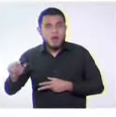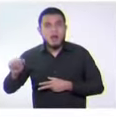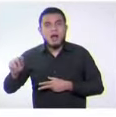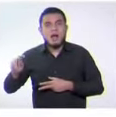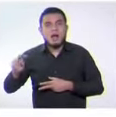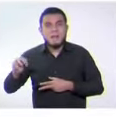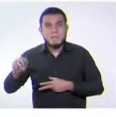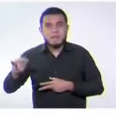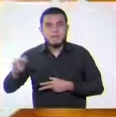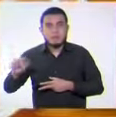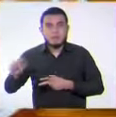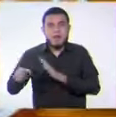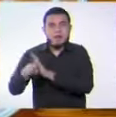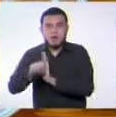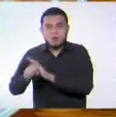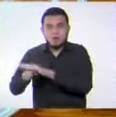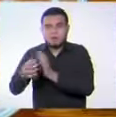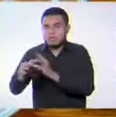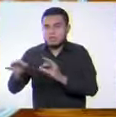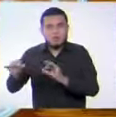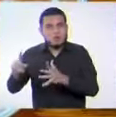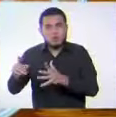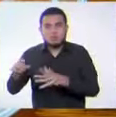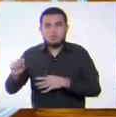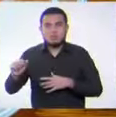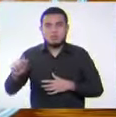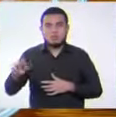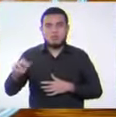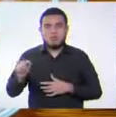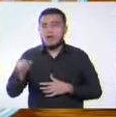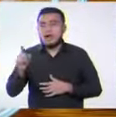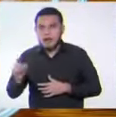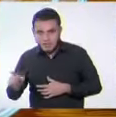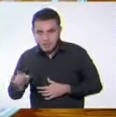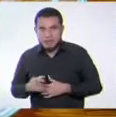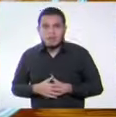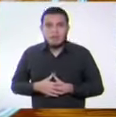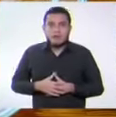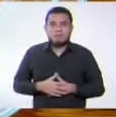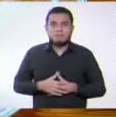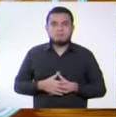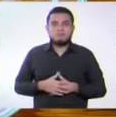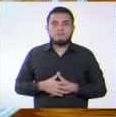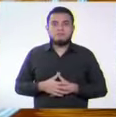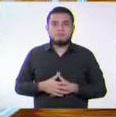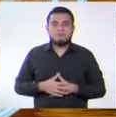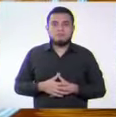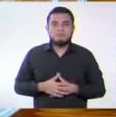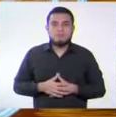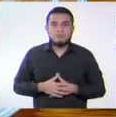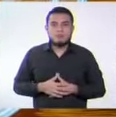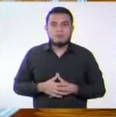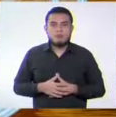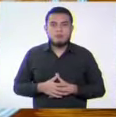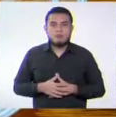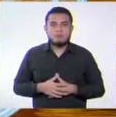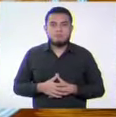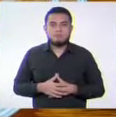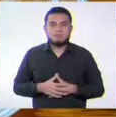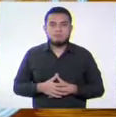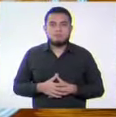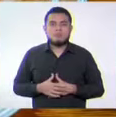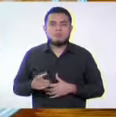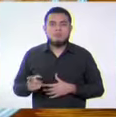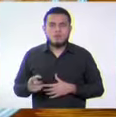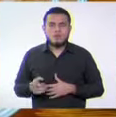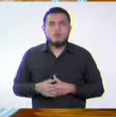cadena larga no saturada. En estos se ubican las esfingomielinas y los cerebrósidos, que